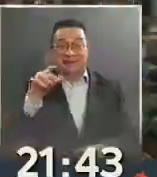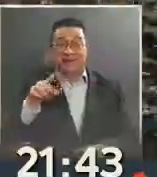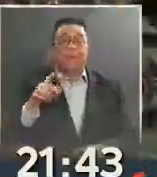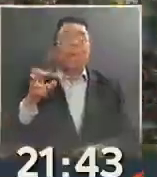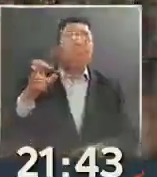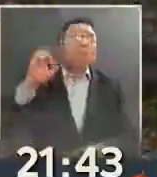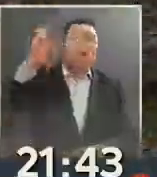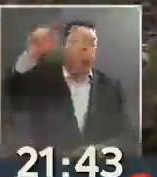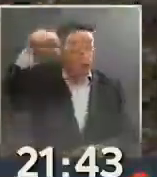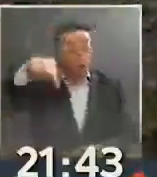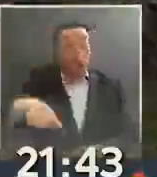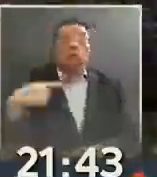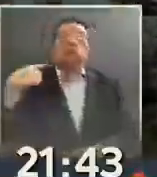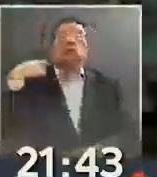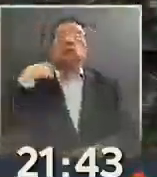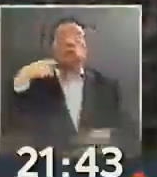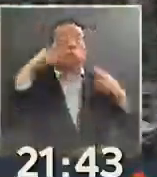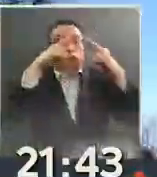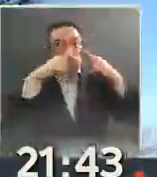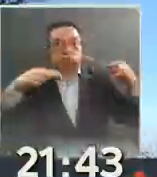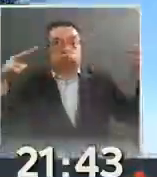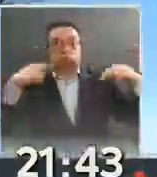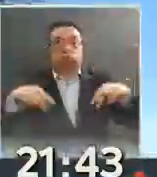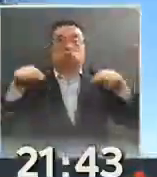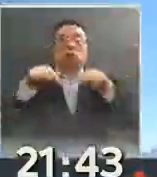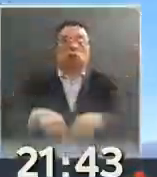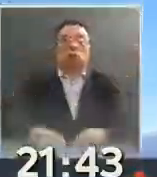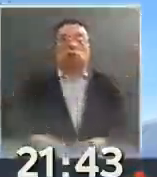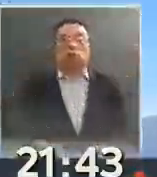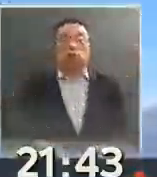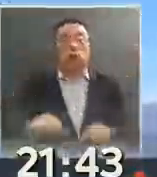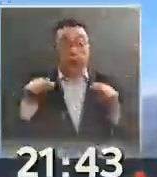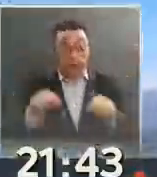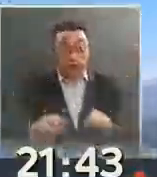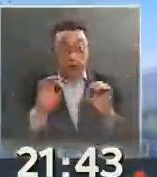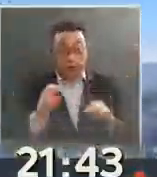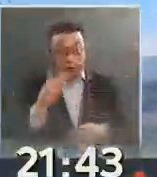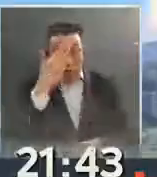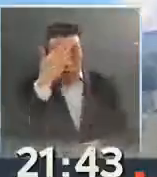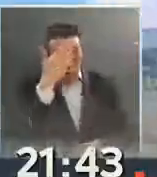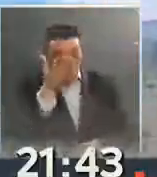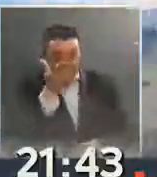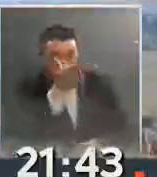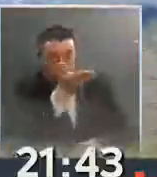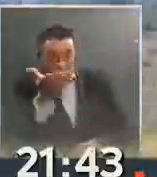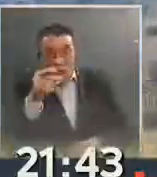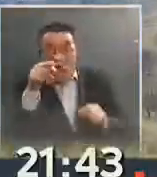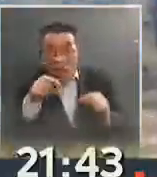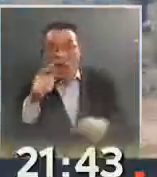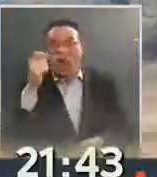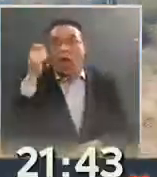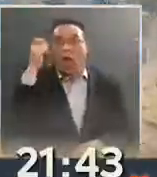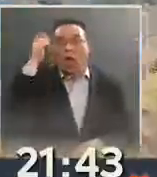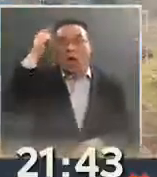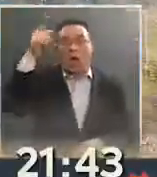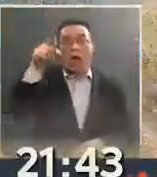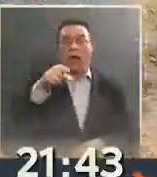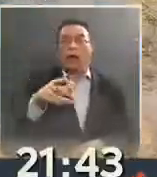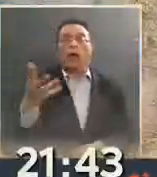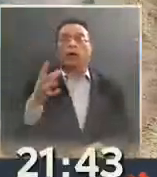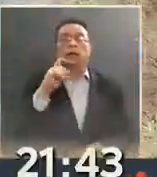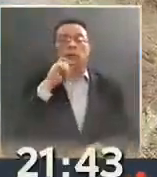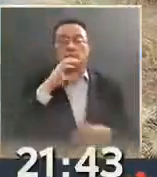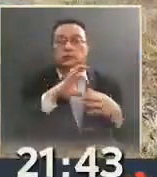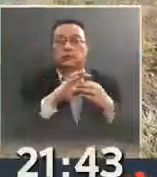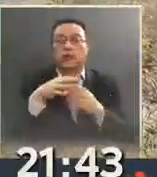elegir para llevar a cabo este megaproyecto. Pero es ahí, frente a nuestros ojos, cuando entendemos a lo que se refiere. El salto